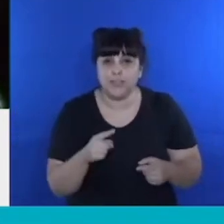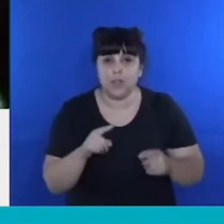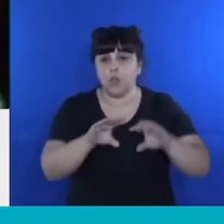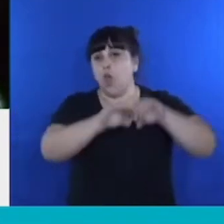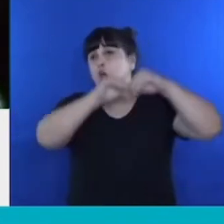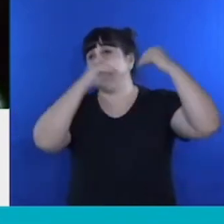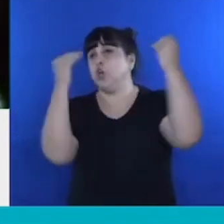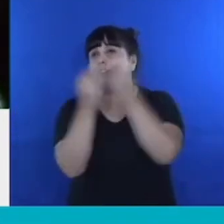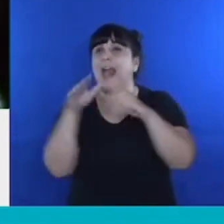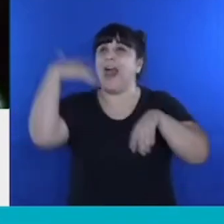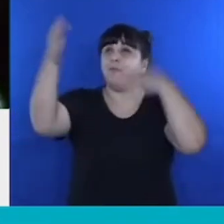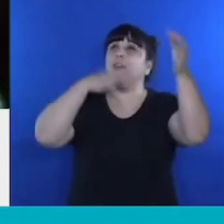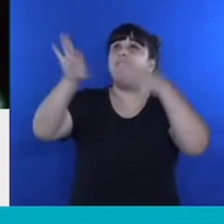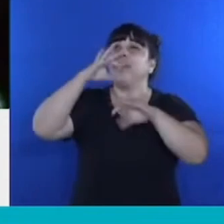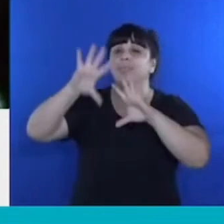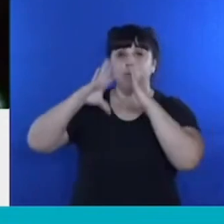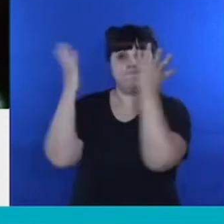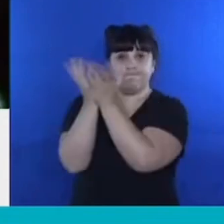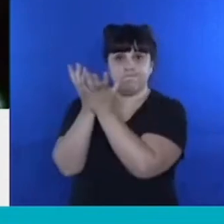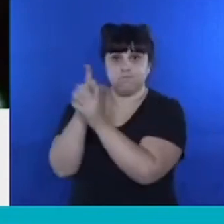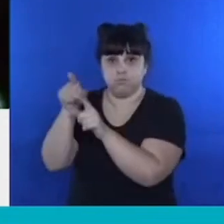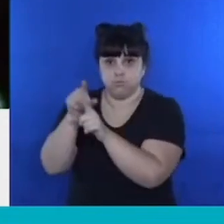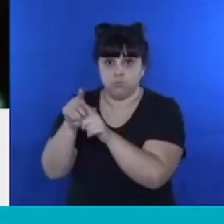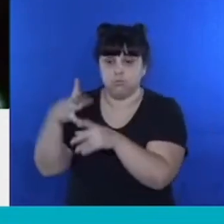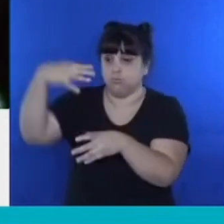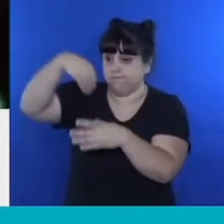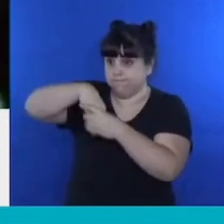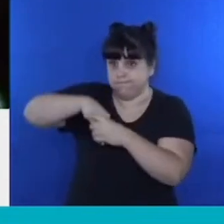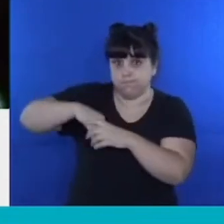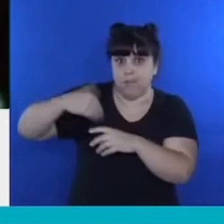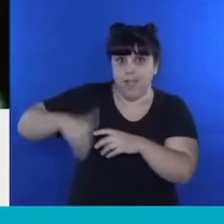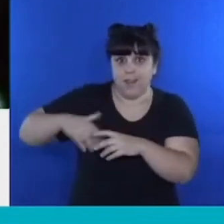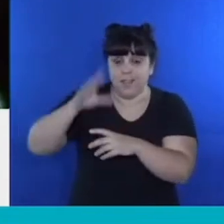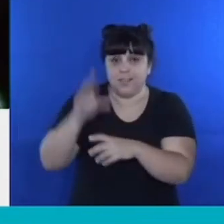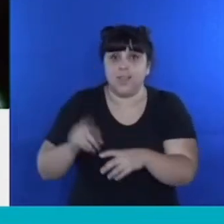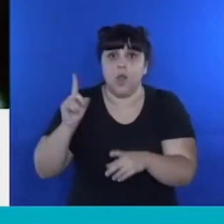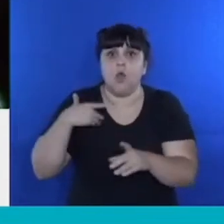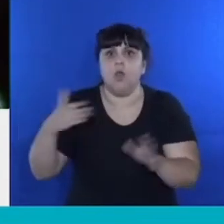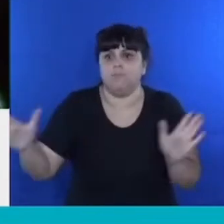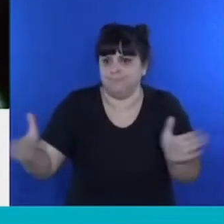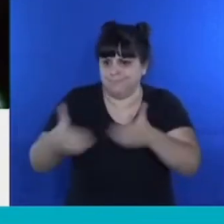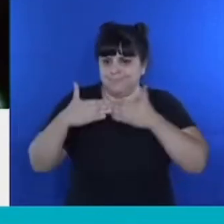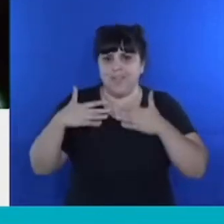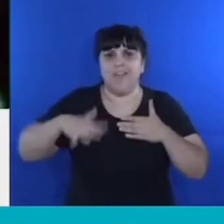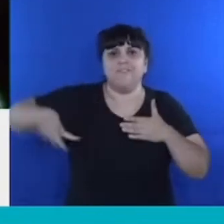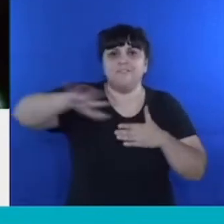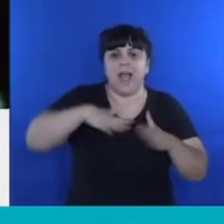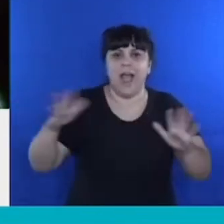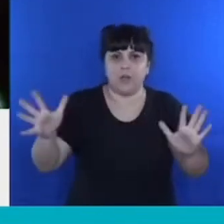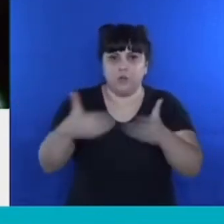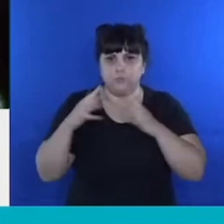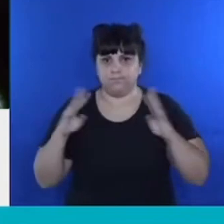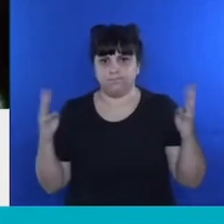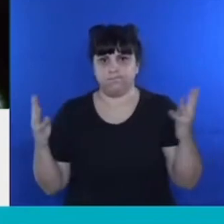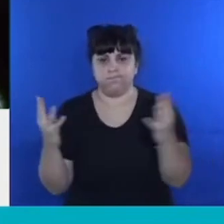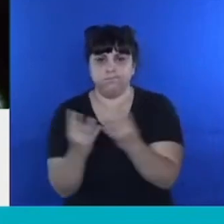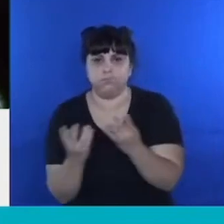las exportaciones, que contiene en su territorio los barrios cerrados más